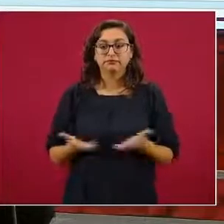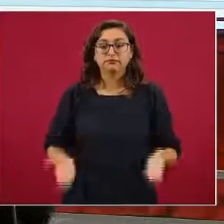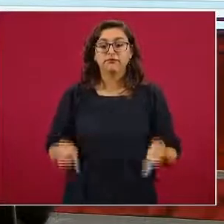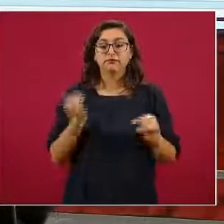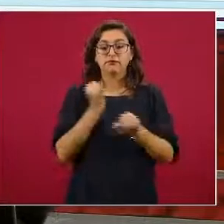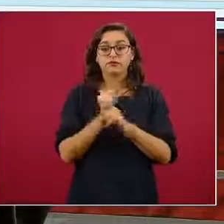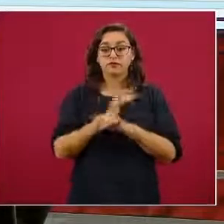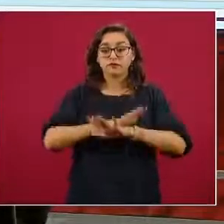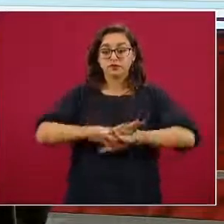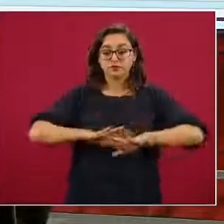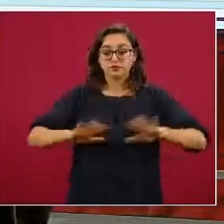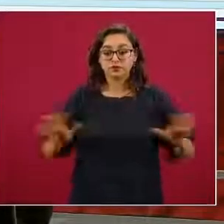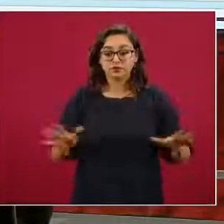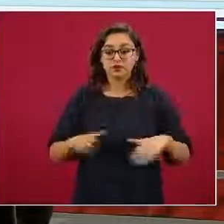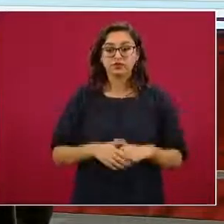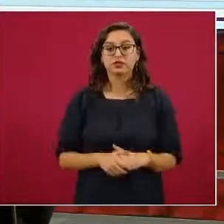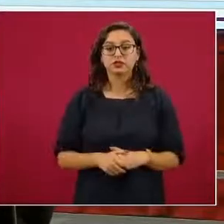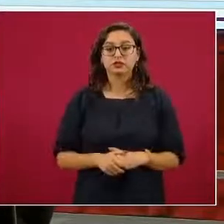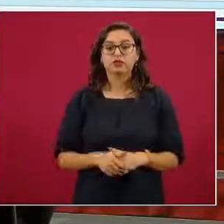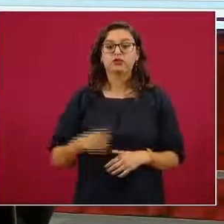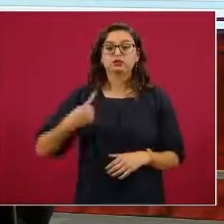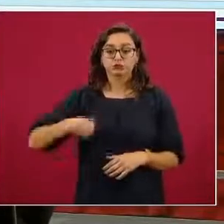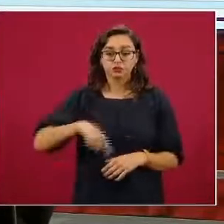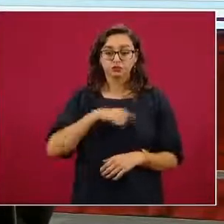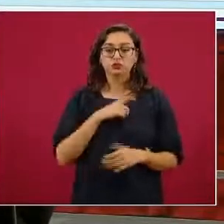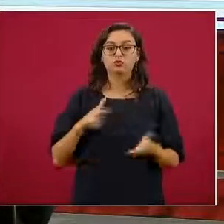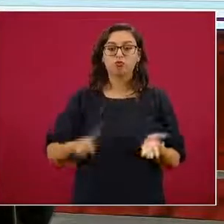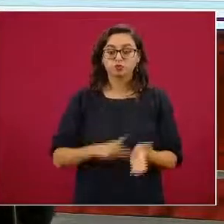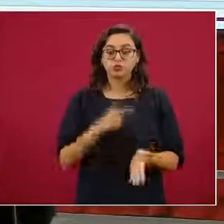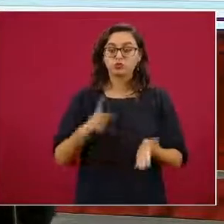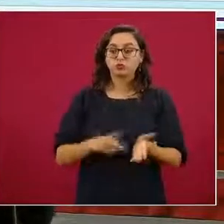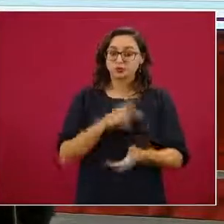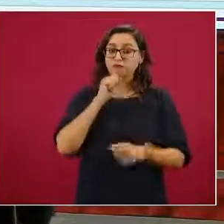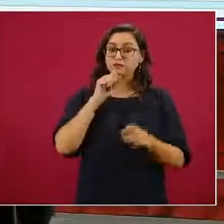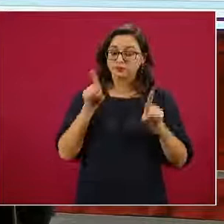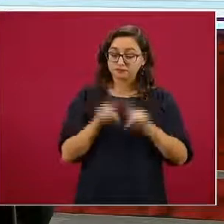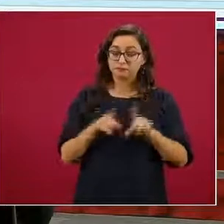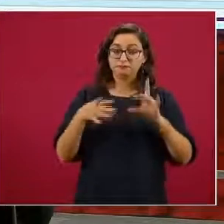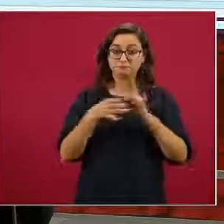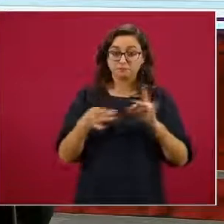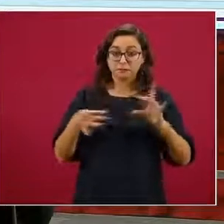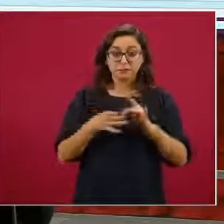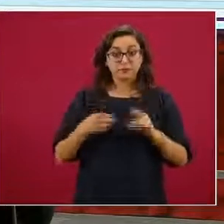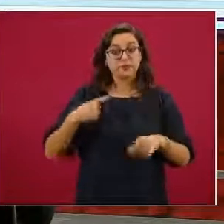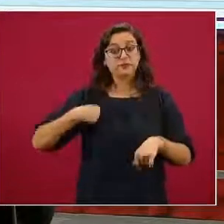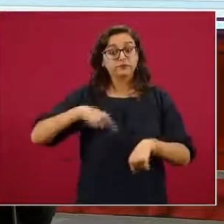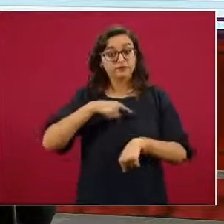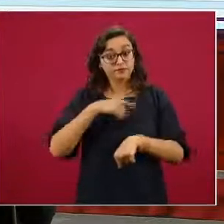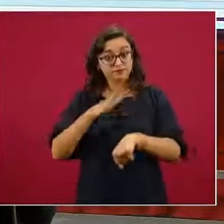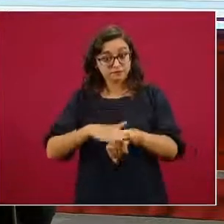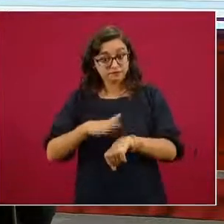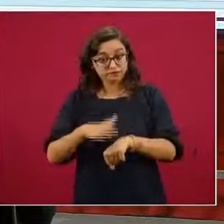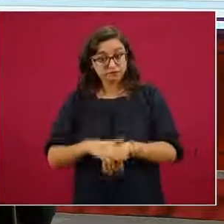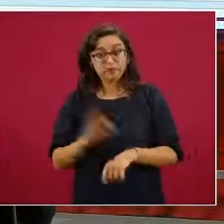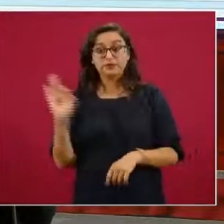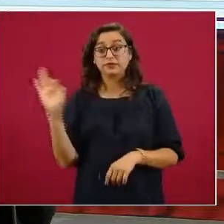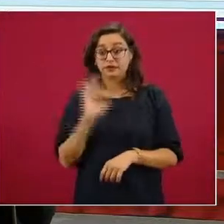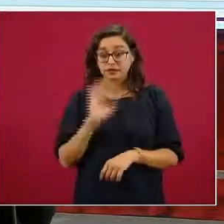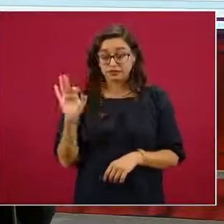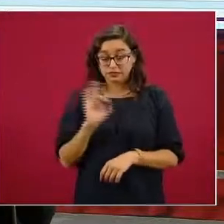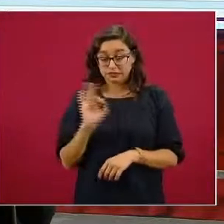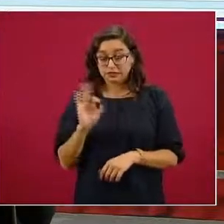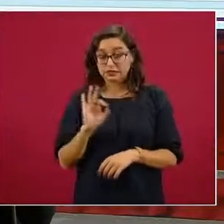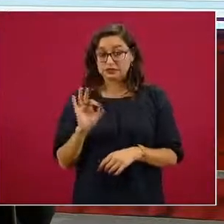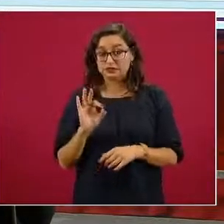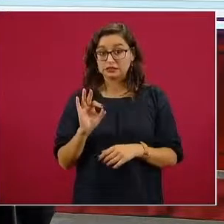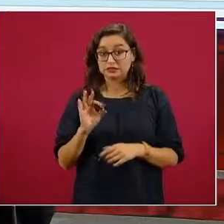Aquí queremos destacar lo que venimos diciendo desde hace varias semanas, lo que alertamos como una posibilidad